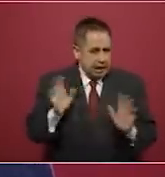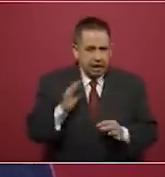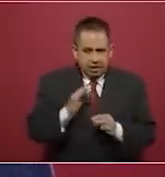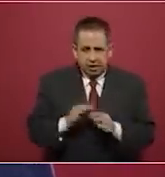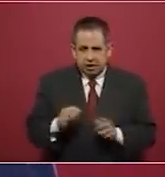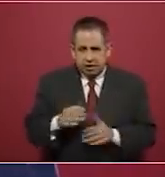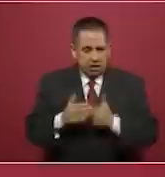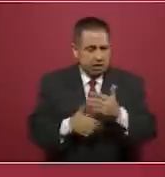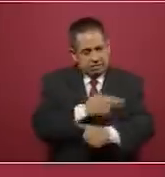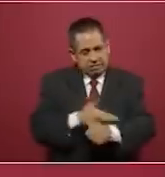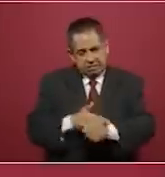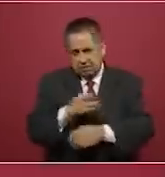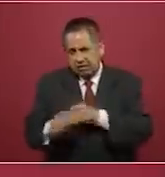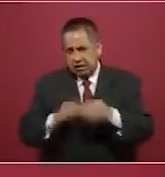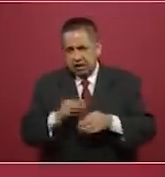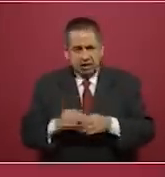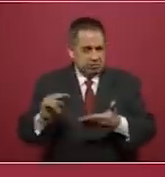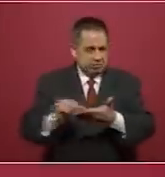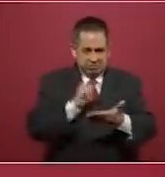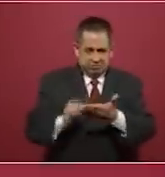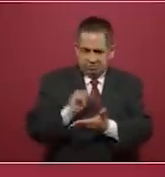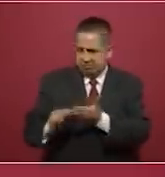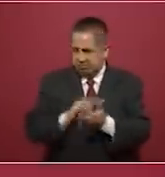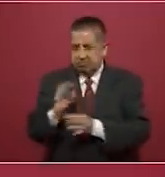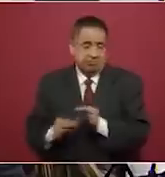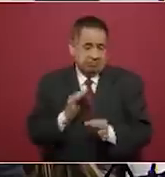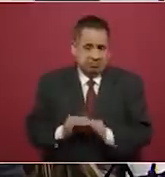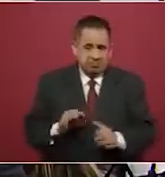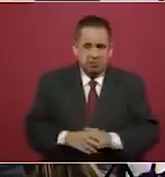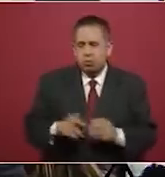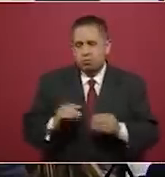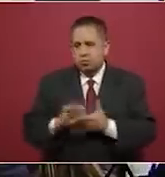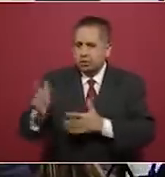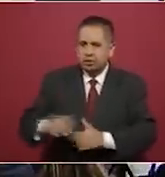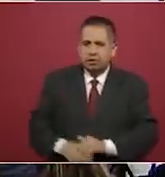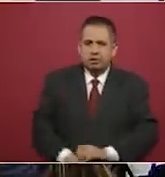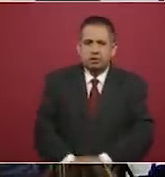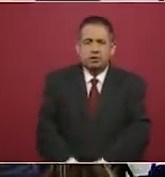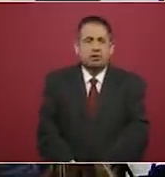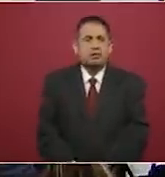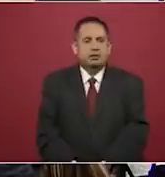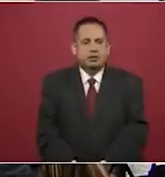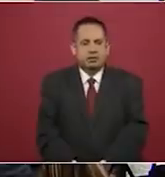este proceso de negociación del tratado muchas gracias